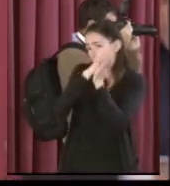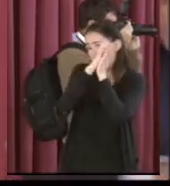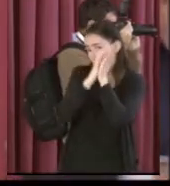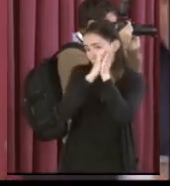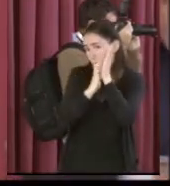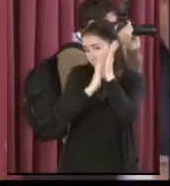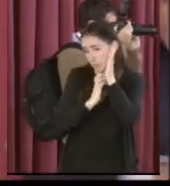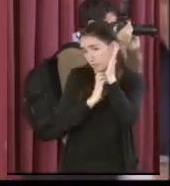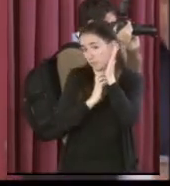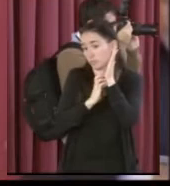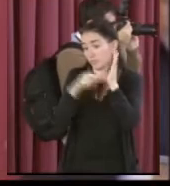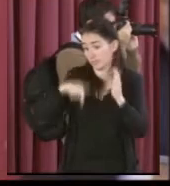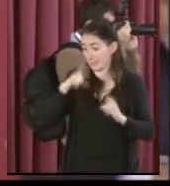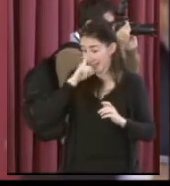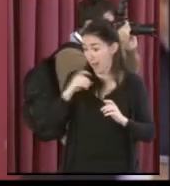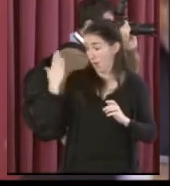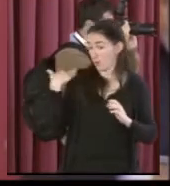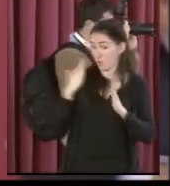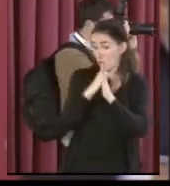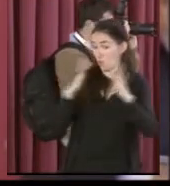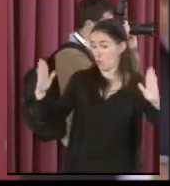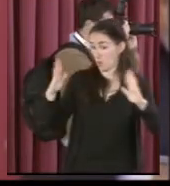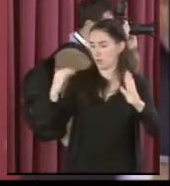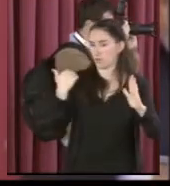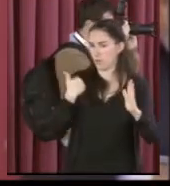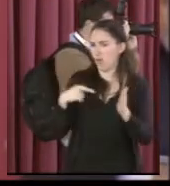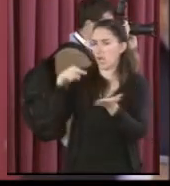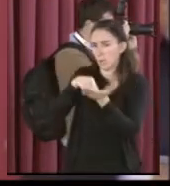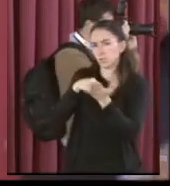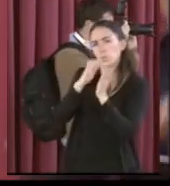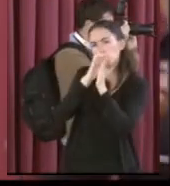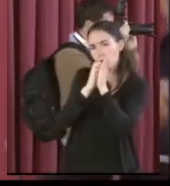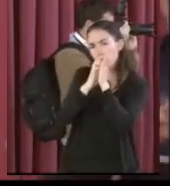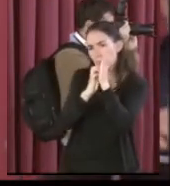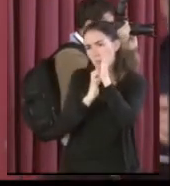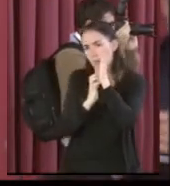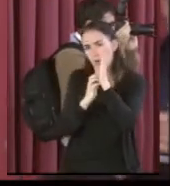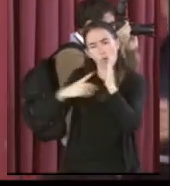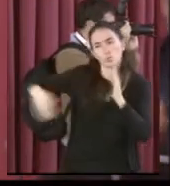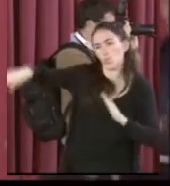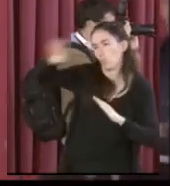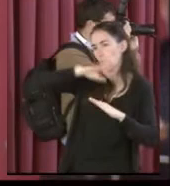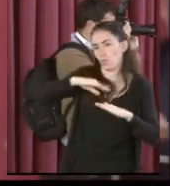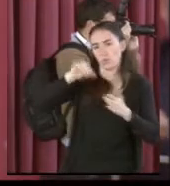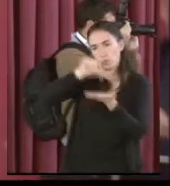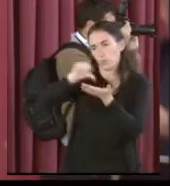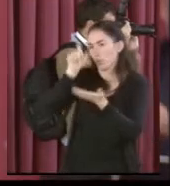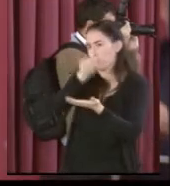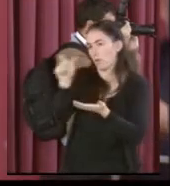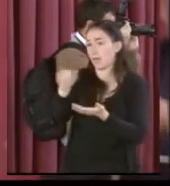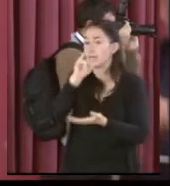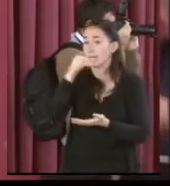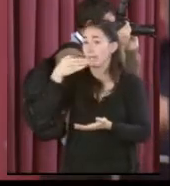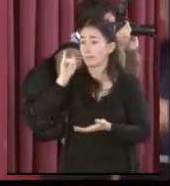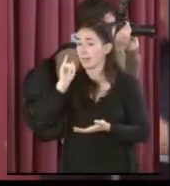Y así, en este último año, hemos disminuido esa carga impositiva al conjunto de los ciudadanos, con un tipo general de IBI que pasa